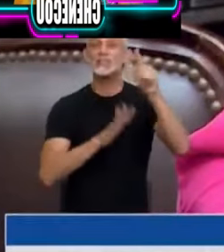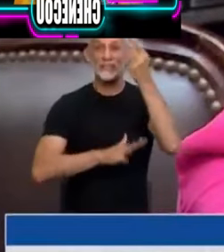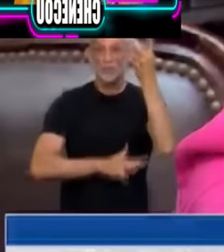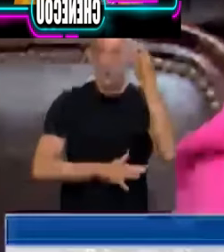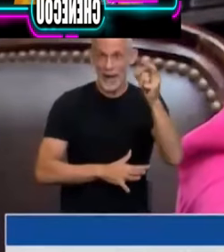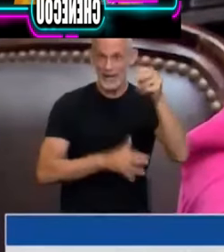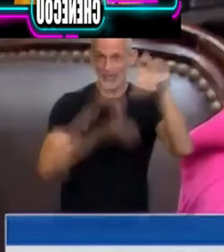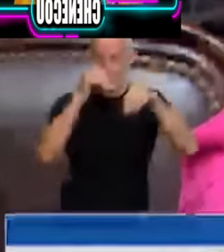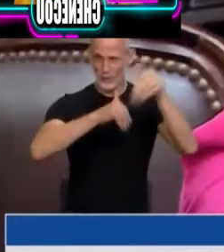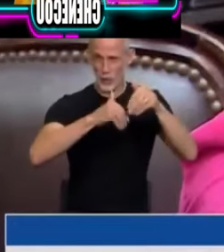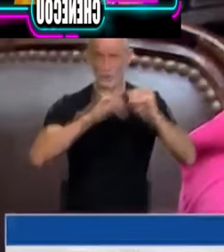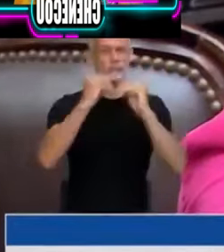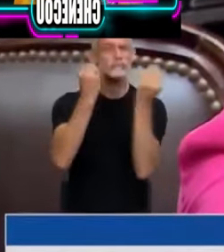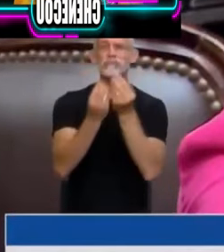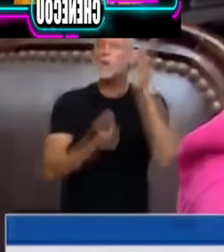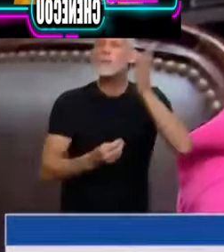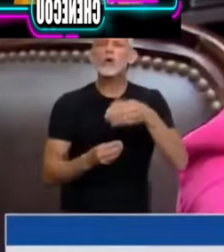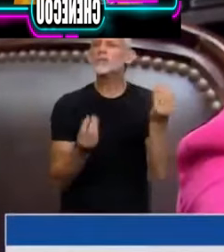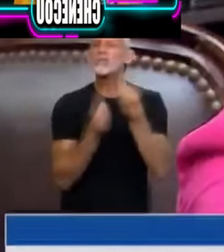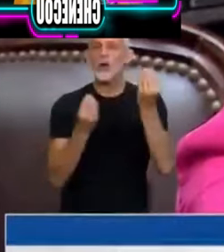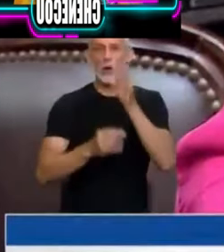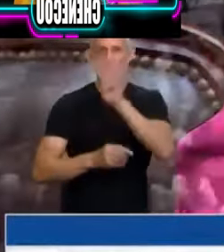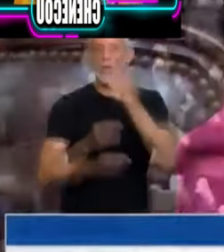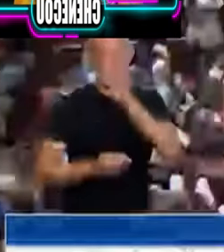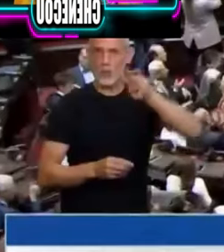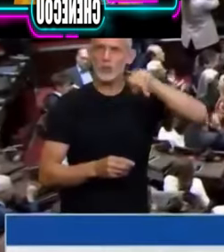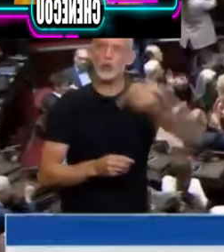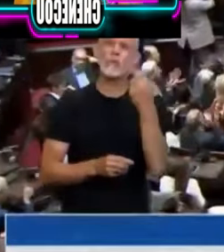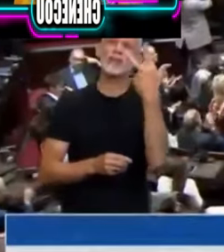11.598.720 votos, que representan el